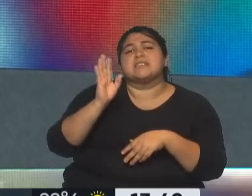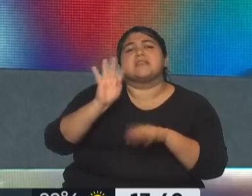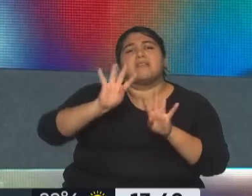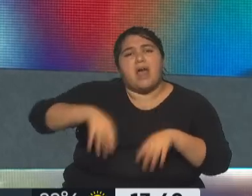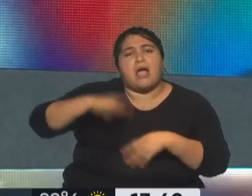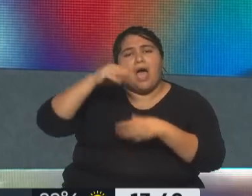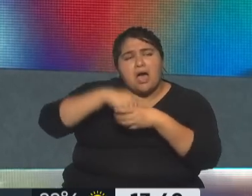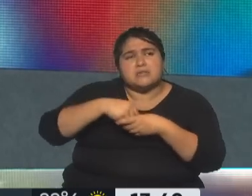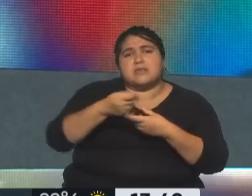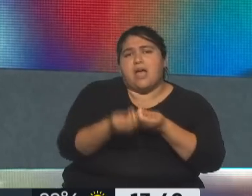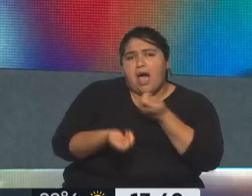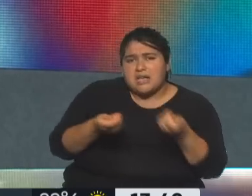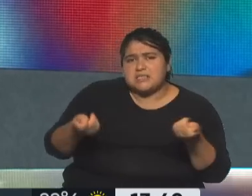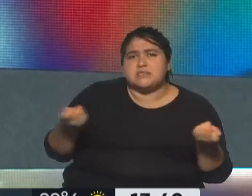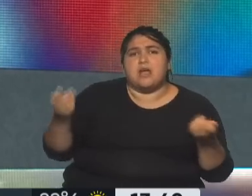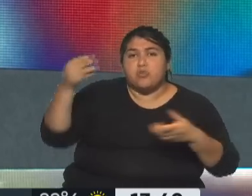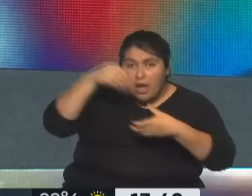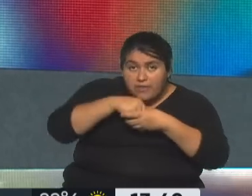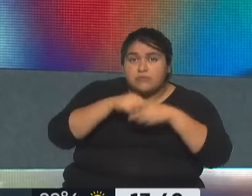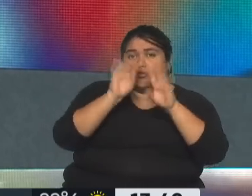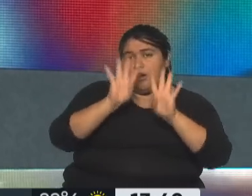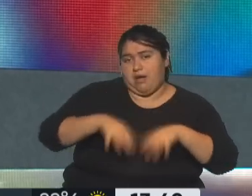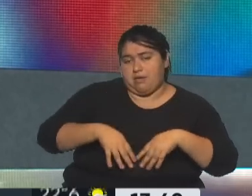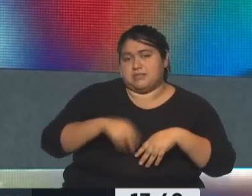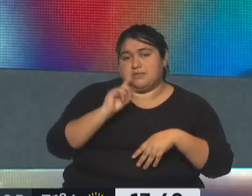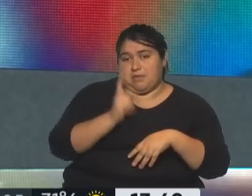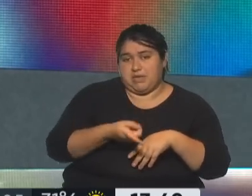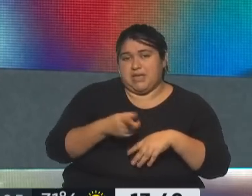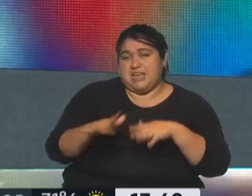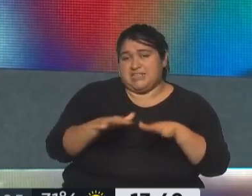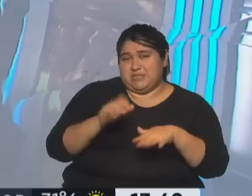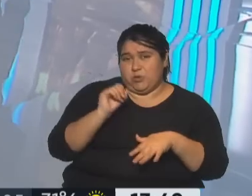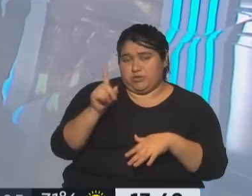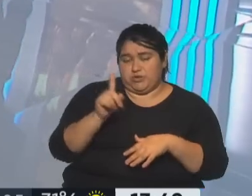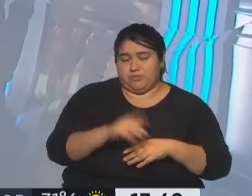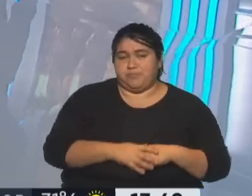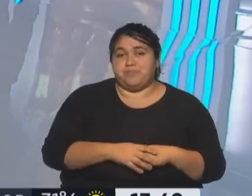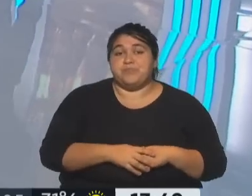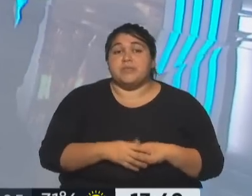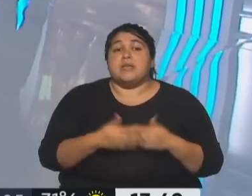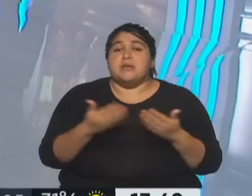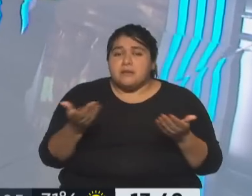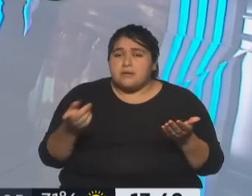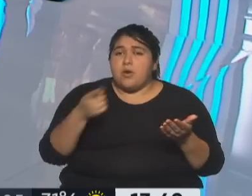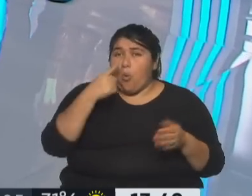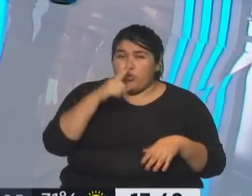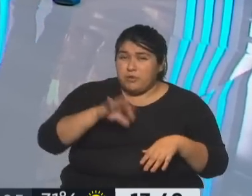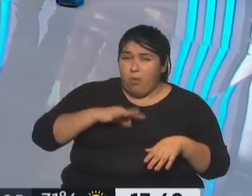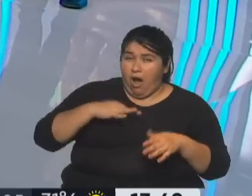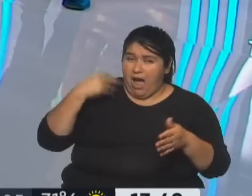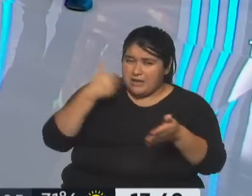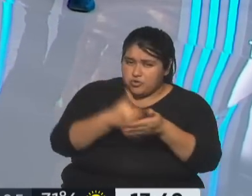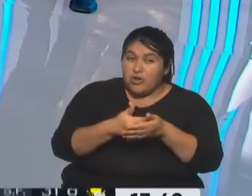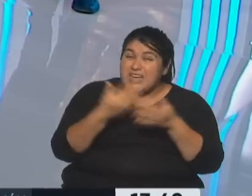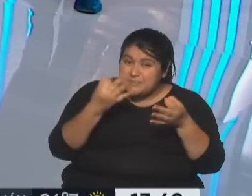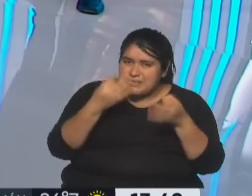carcelaria, en los asesinatos que se perpetraban también en el marco de la situación carcelaria y el sistema penitenciario, pero durante los últimos años, y